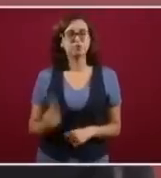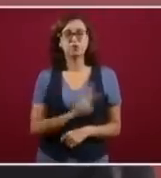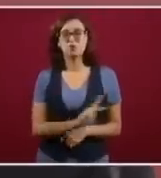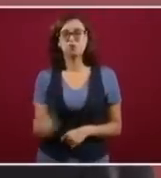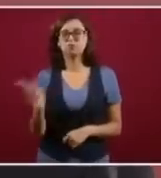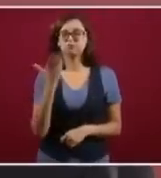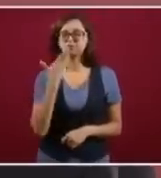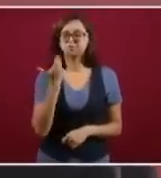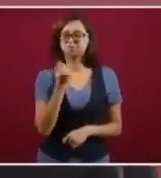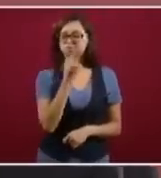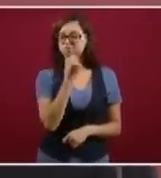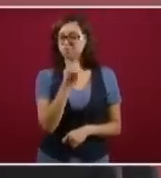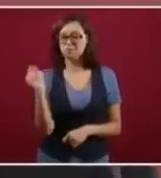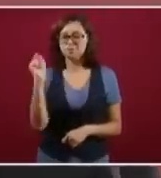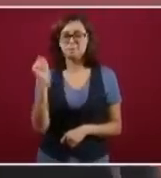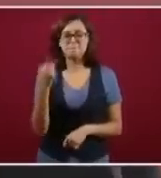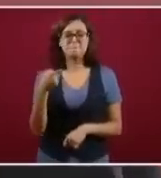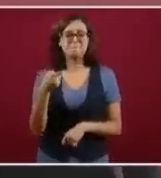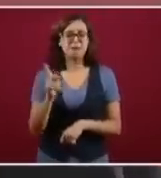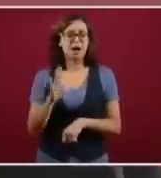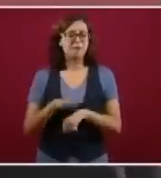expertos y sobre todo